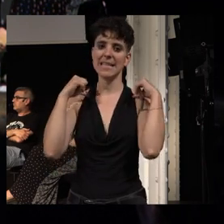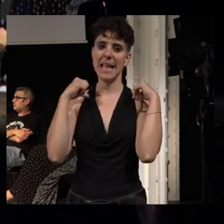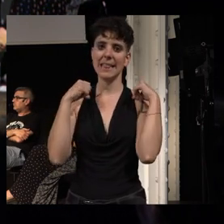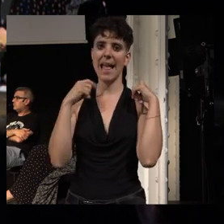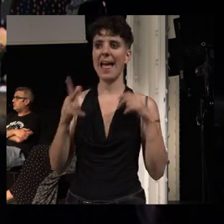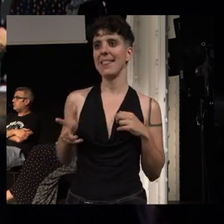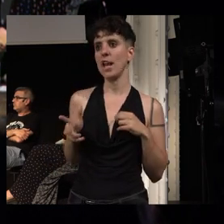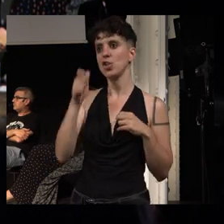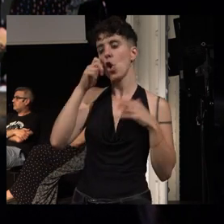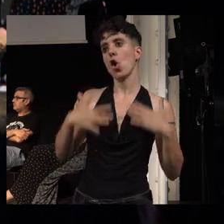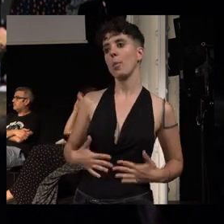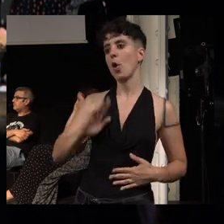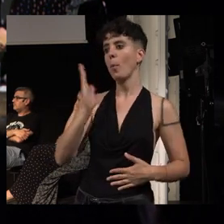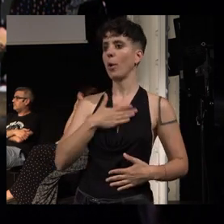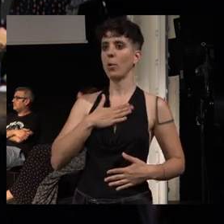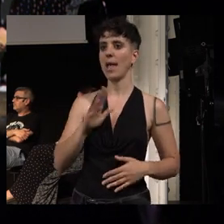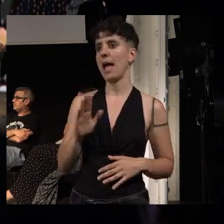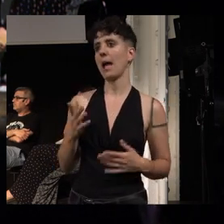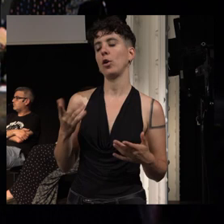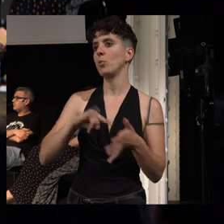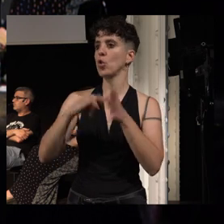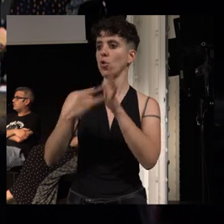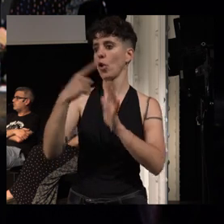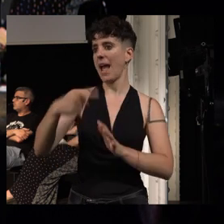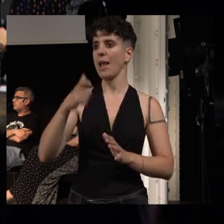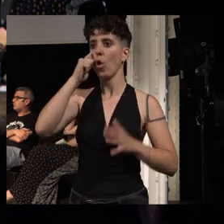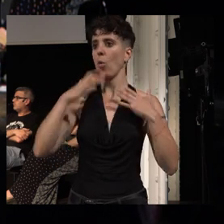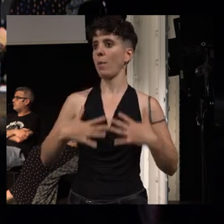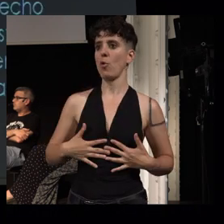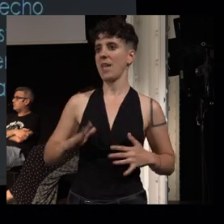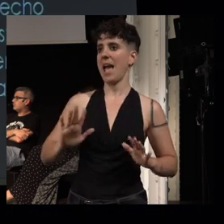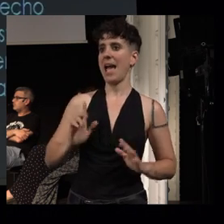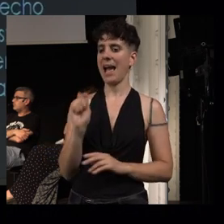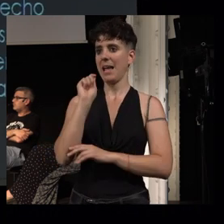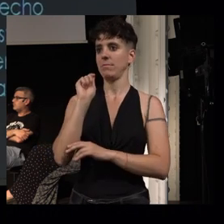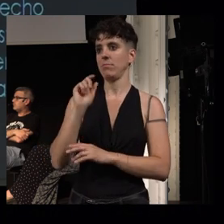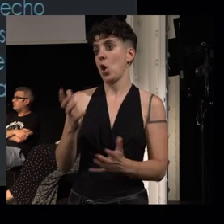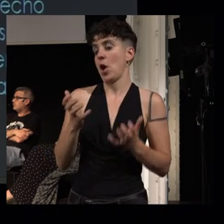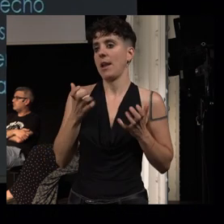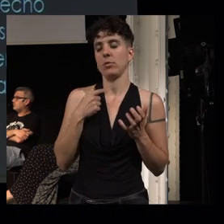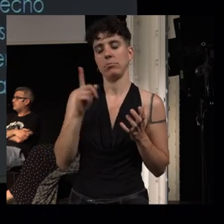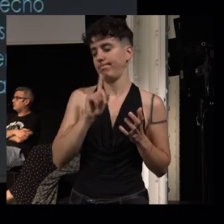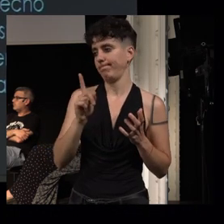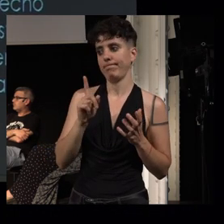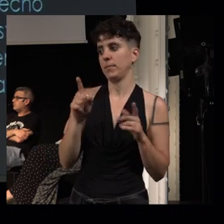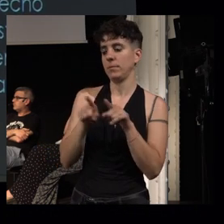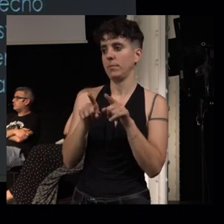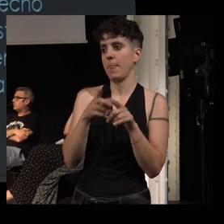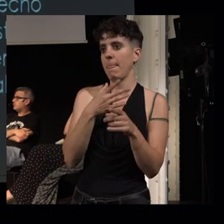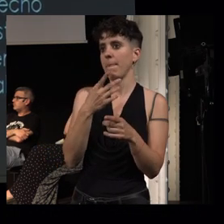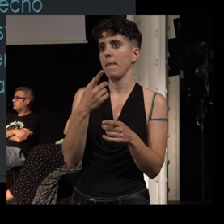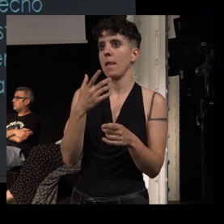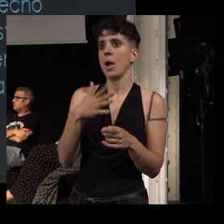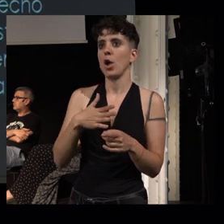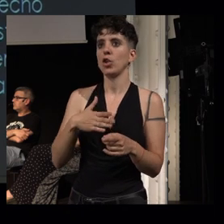de derecho al propio cuerpo, ya lo tenemos ahí en nuestro cuerpo adquirido, sino que inequívocamente hay una negociación constante con las administraciones. Es decir, yo me